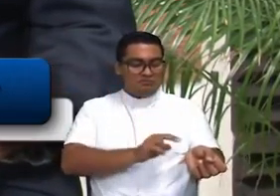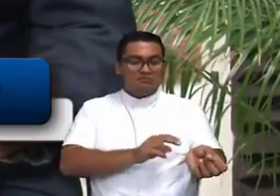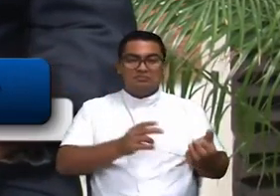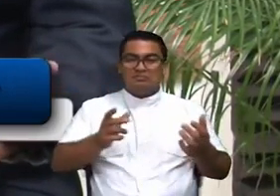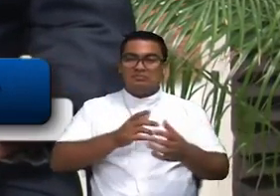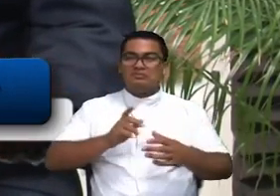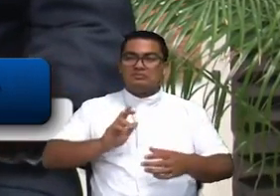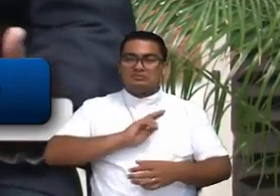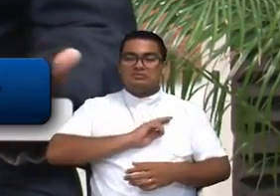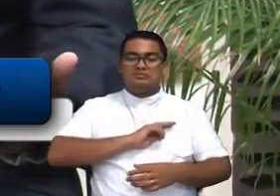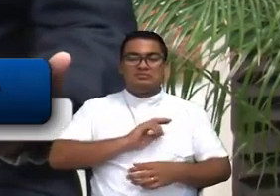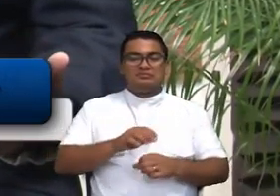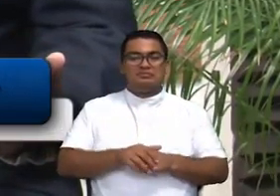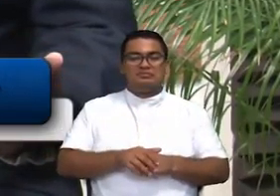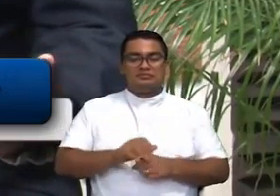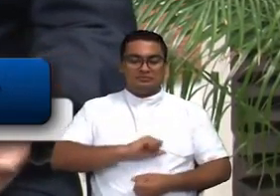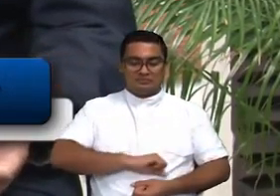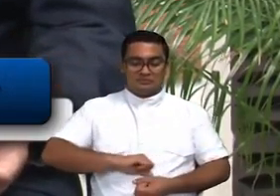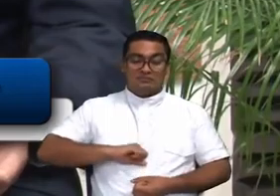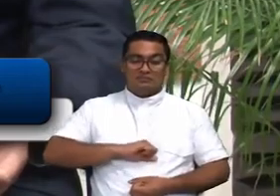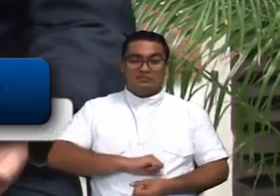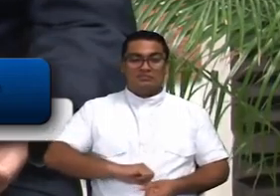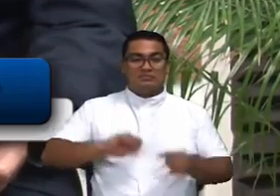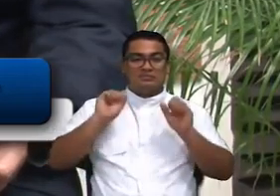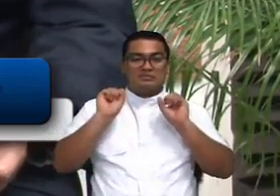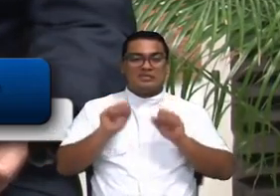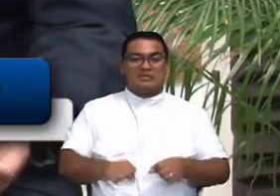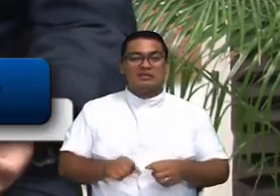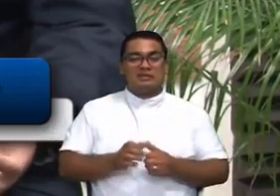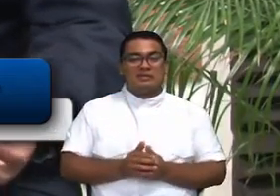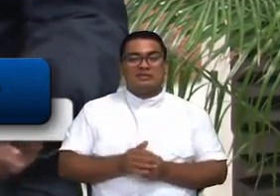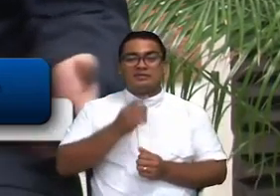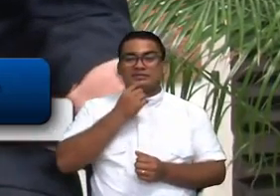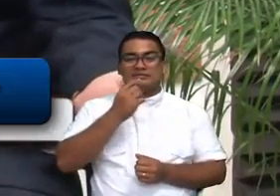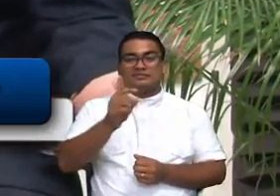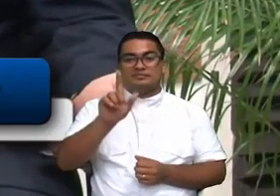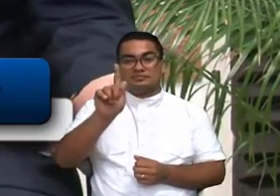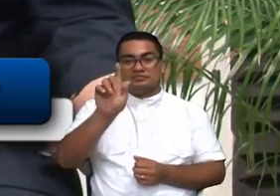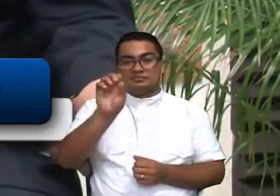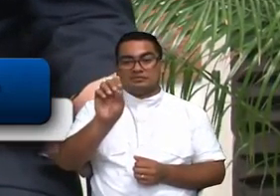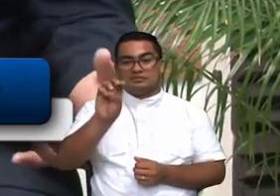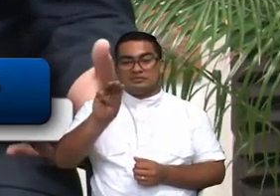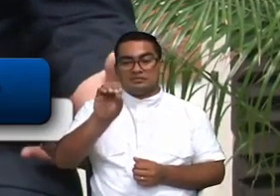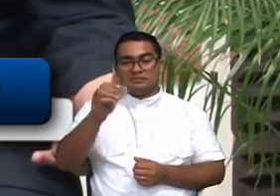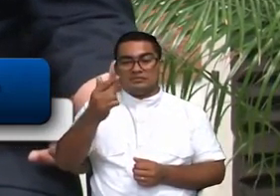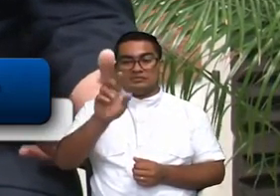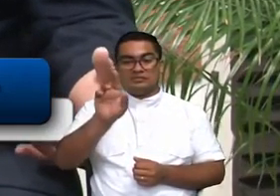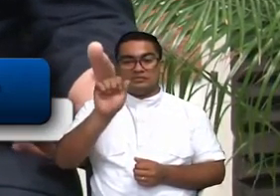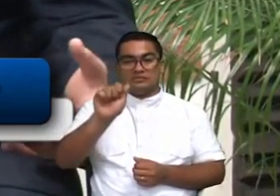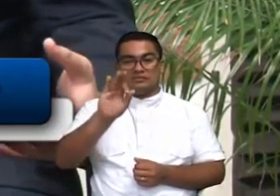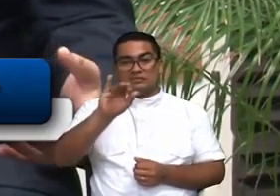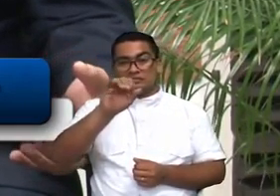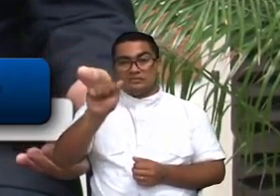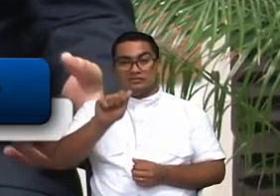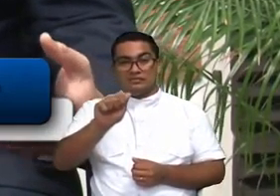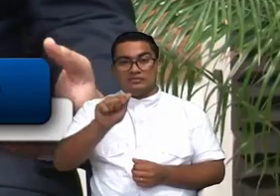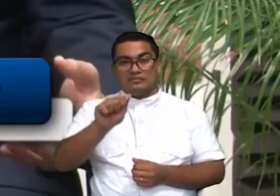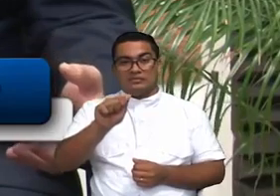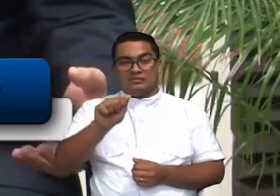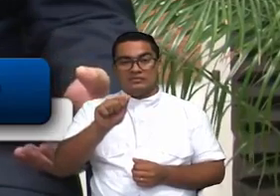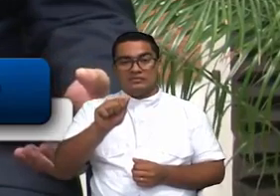abdominal, eso por lo del ultrasonido. La tomografía nos podemos observar si hay una masa o una